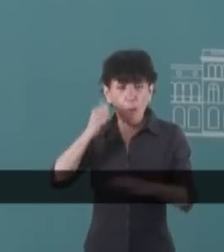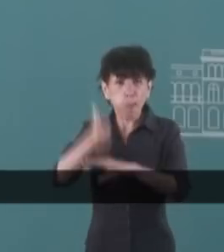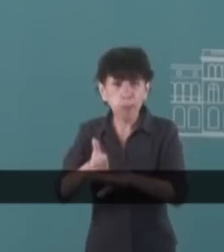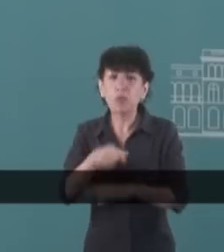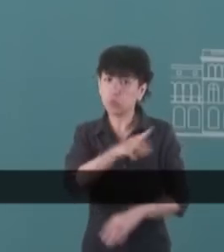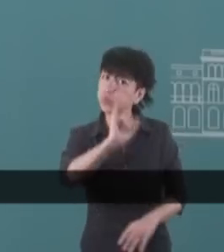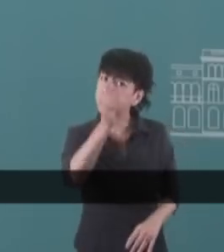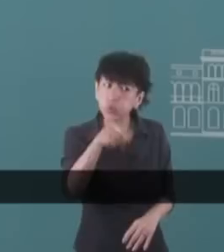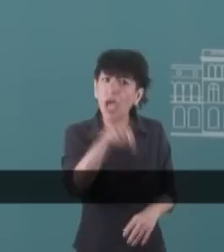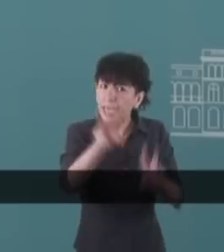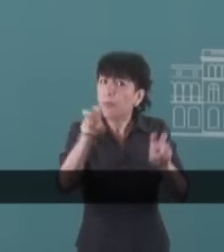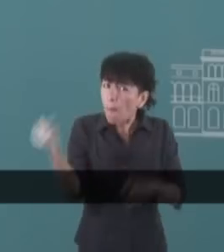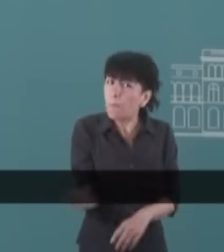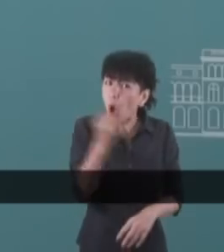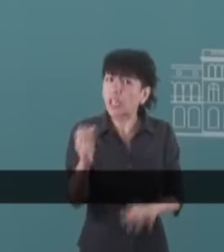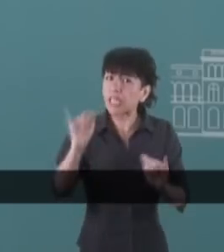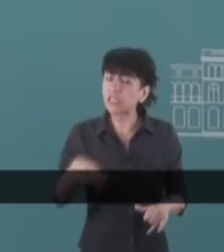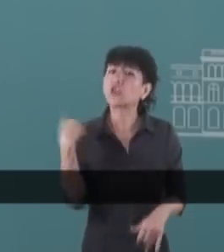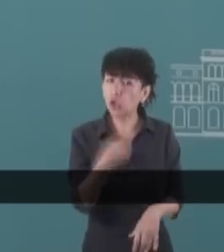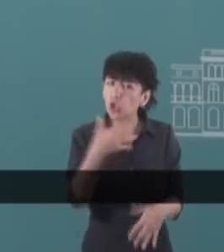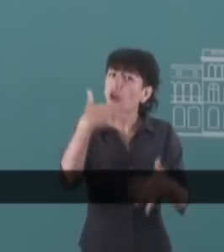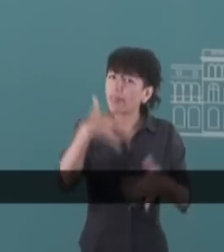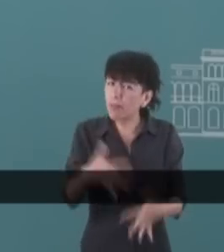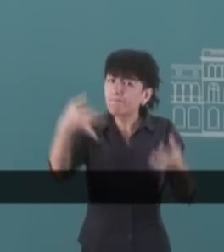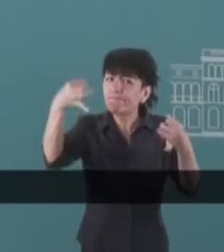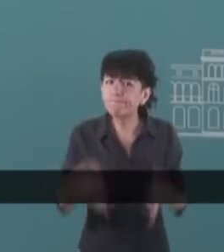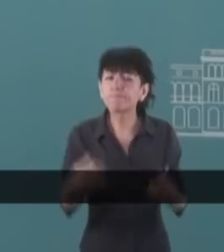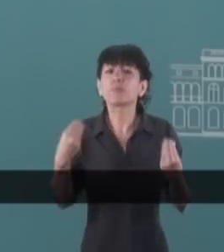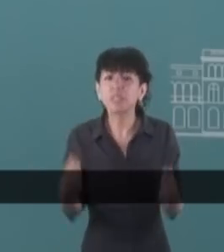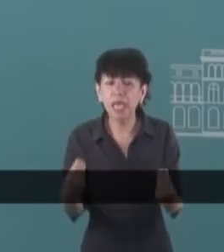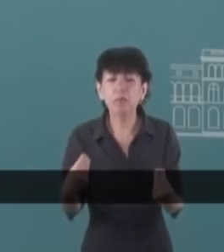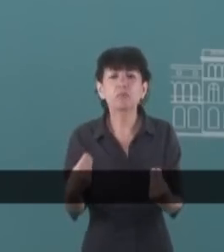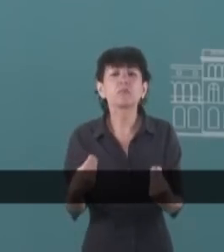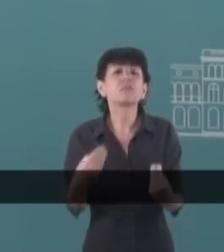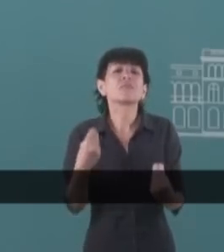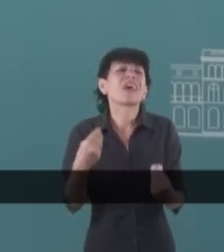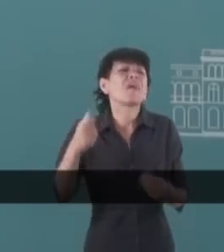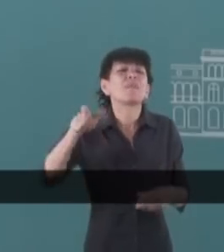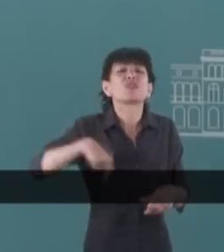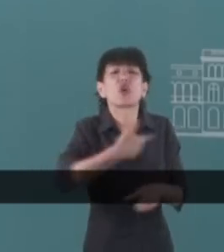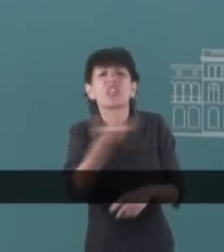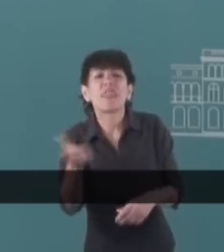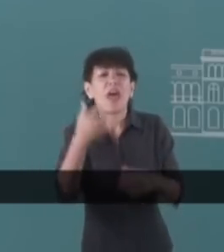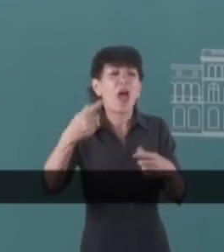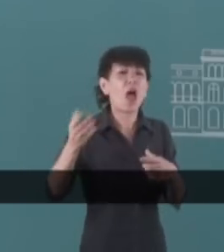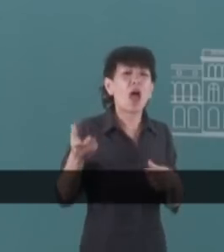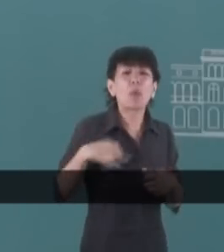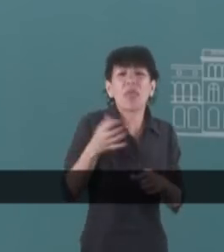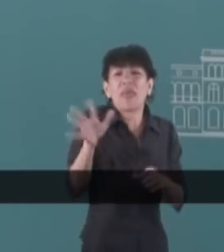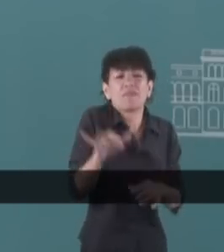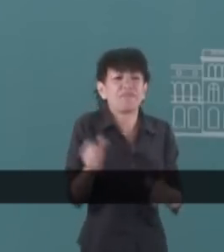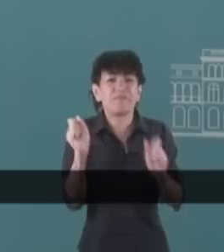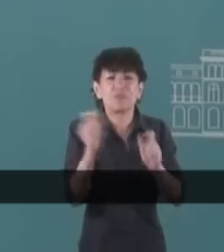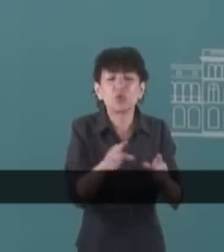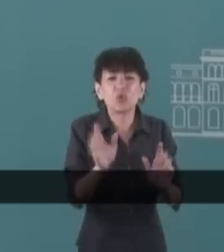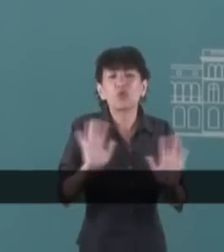absolutamente importante y relevante y nosotros entendemos perfectamente que no entra en las preocupaciones cotidianas de la gente, por eso hice la aclaración al principio de que